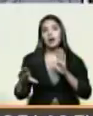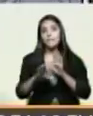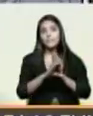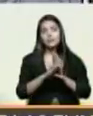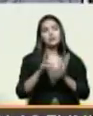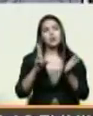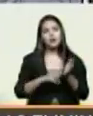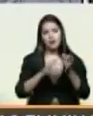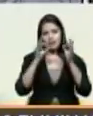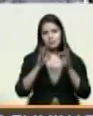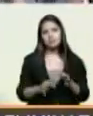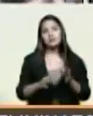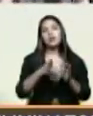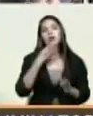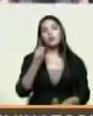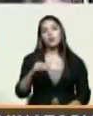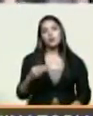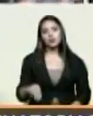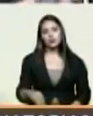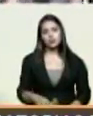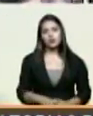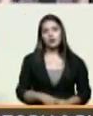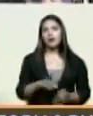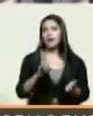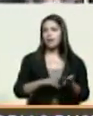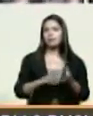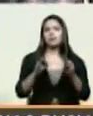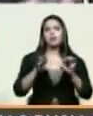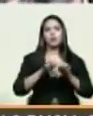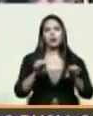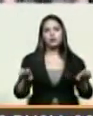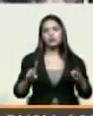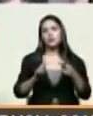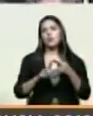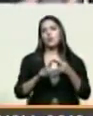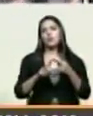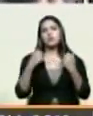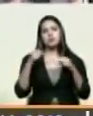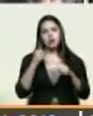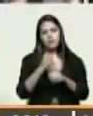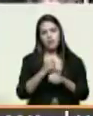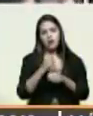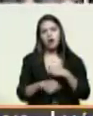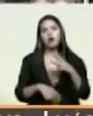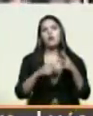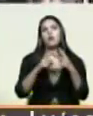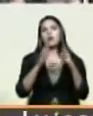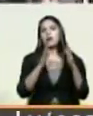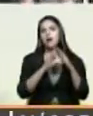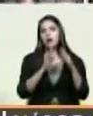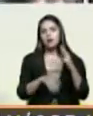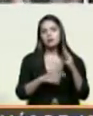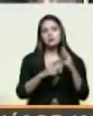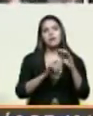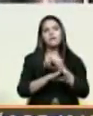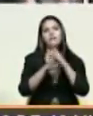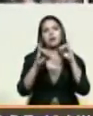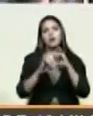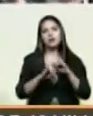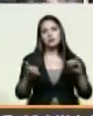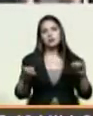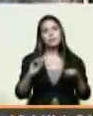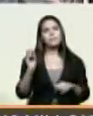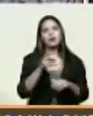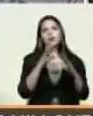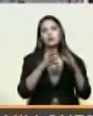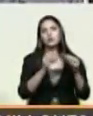de garantía a nuestra juventud. Garantía educación, garantía empleo, garantía vivienda, garantía felicidad para